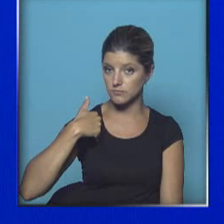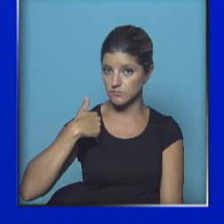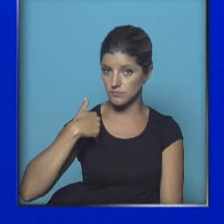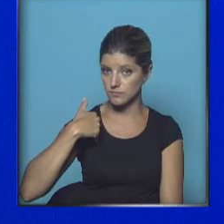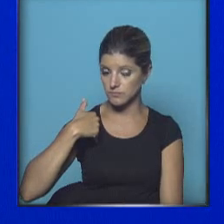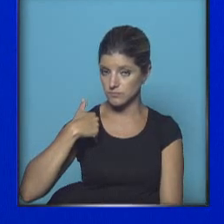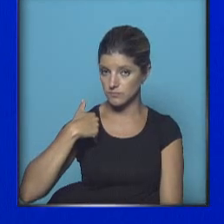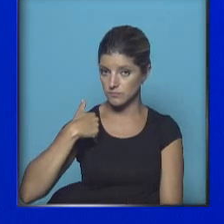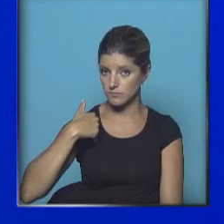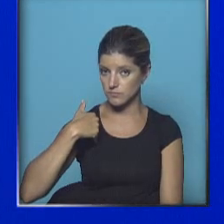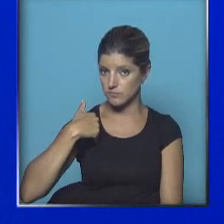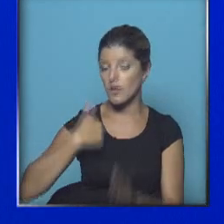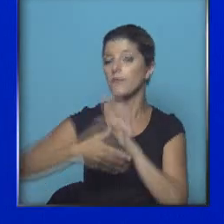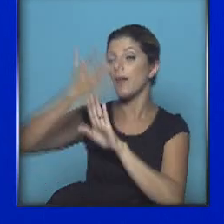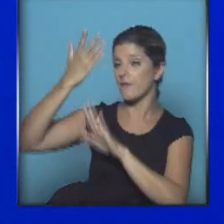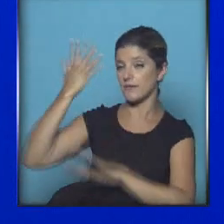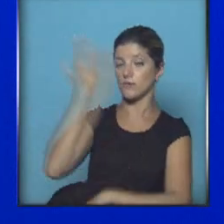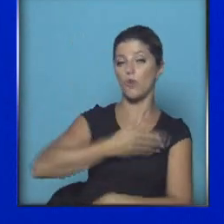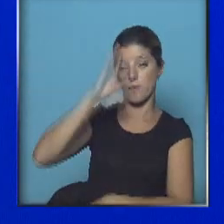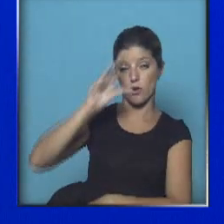desde épocas de la dictadura,